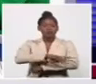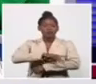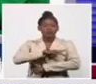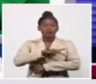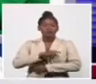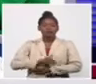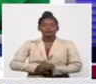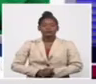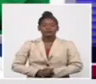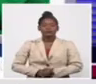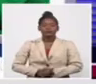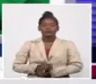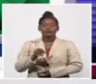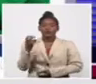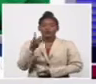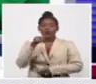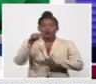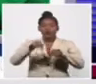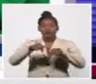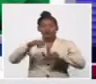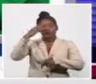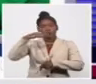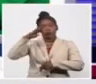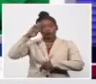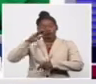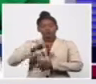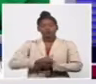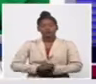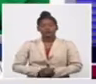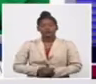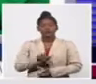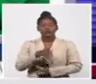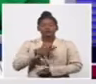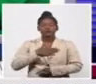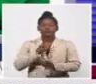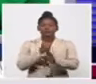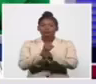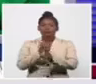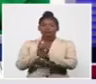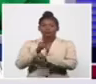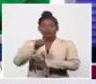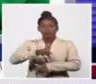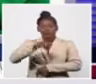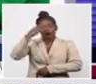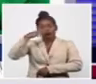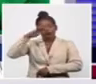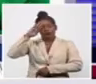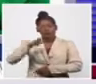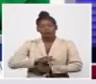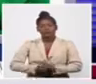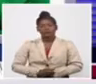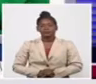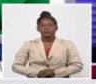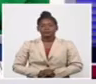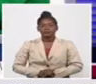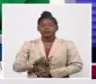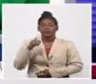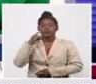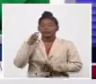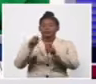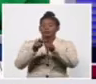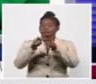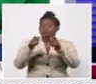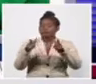encontraban en nuestro país ya. Por lo tanto, son casos autóctonos. Cifra elevada o inferior en